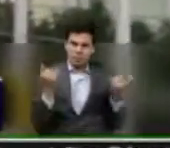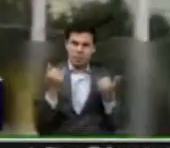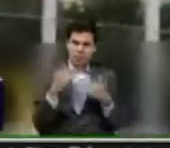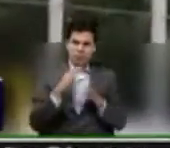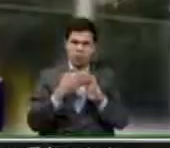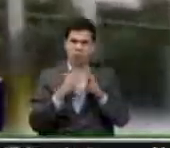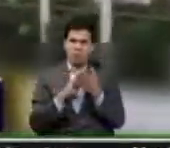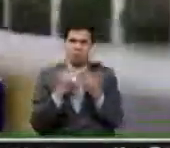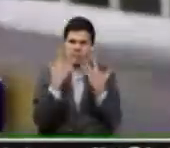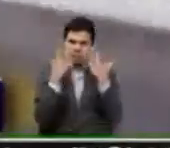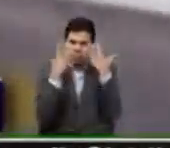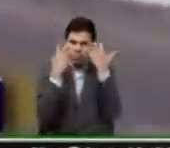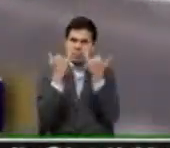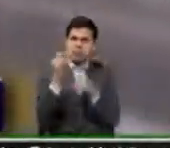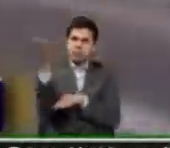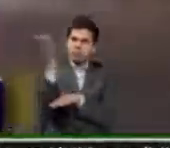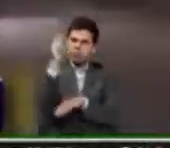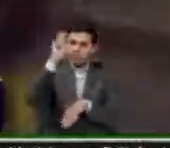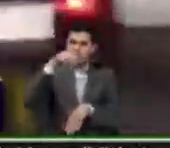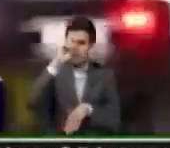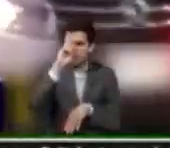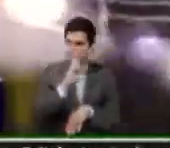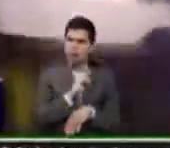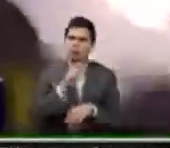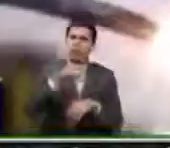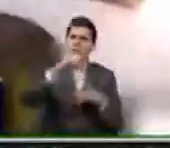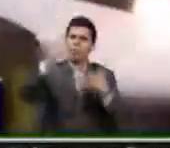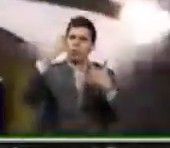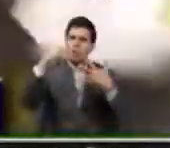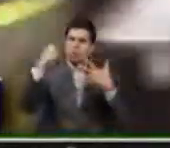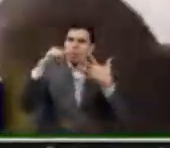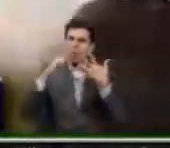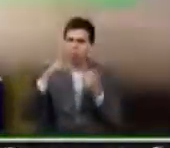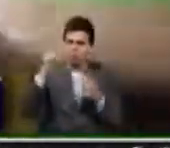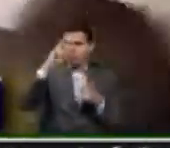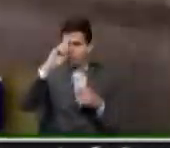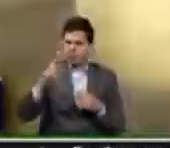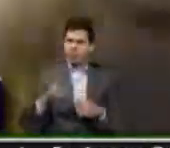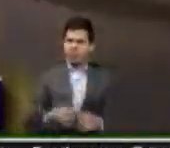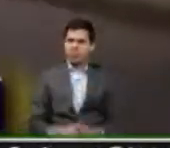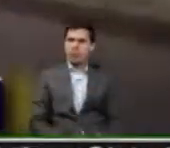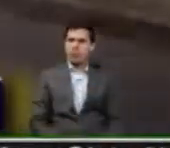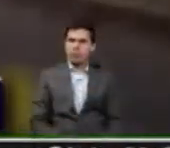comunidad que exigía respeto por quienes defendían su derecho al buen trato.